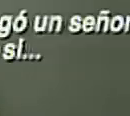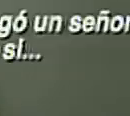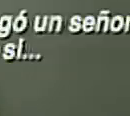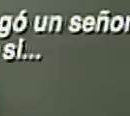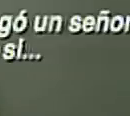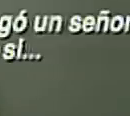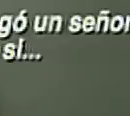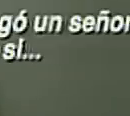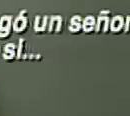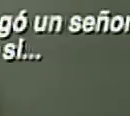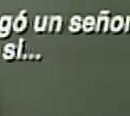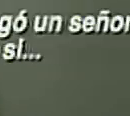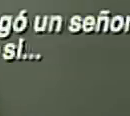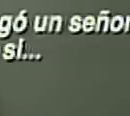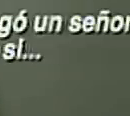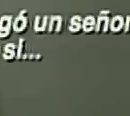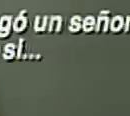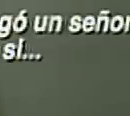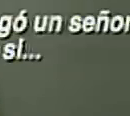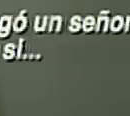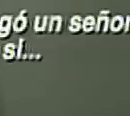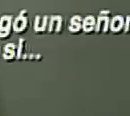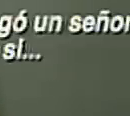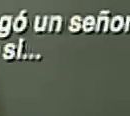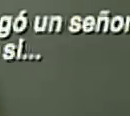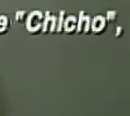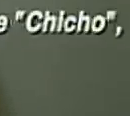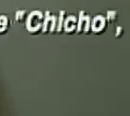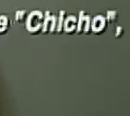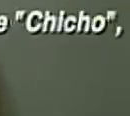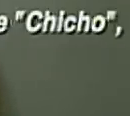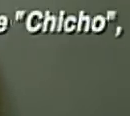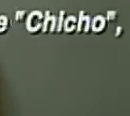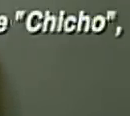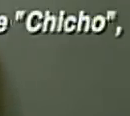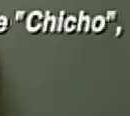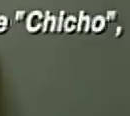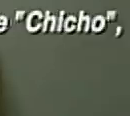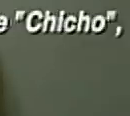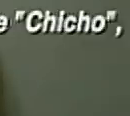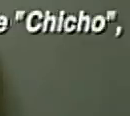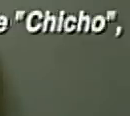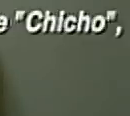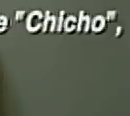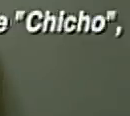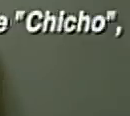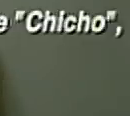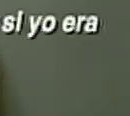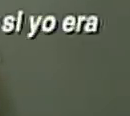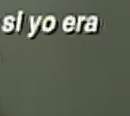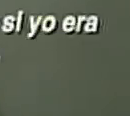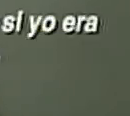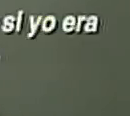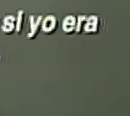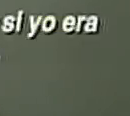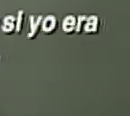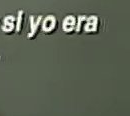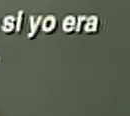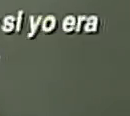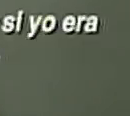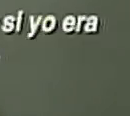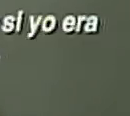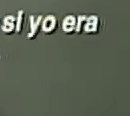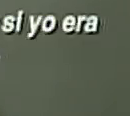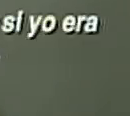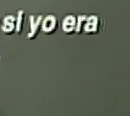llegó un señor, tío de blanco, me preguntó que sí. Yo venía de parte de Chicho, le dije que sí. Me preguntó que si yo